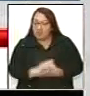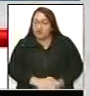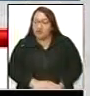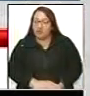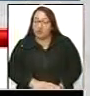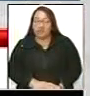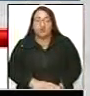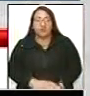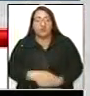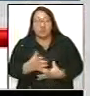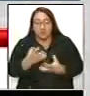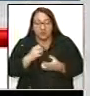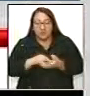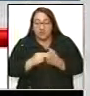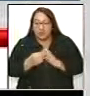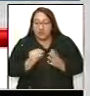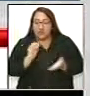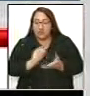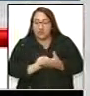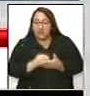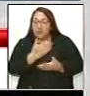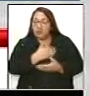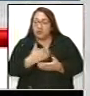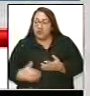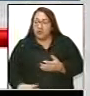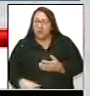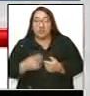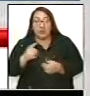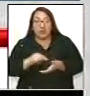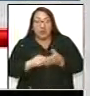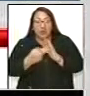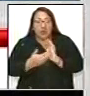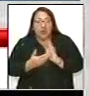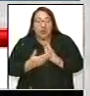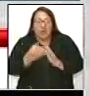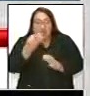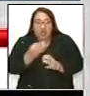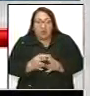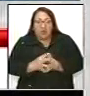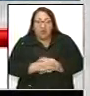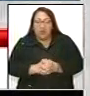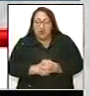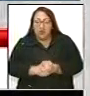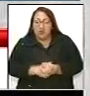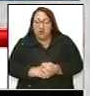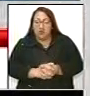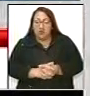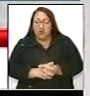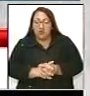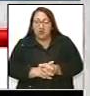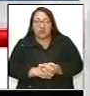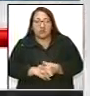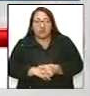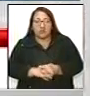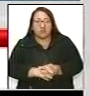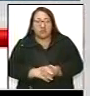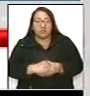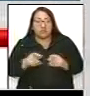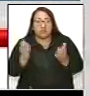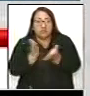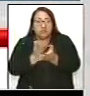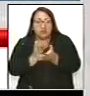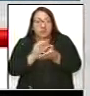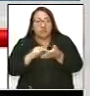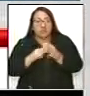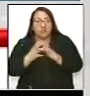básicamente eso lo que queremos destacar, Presidenta. Y eso demostraría, obviamente, que este sistema de la jornada escolar